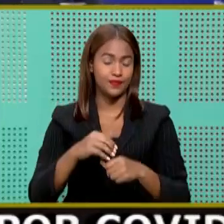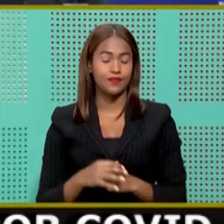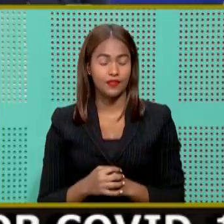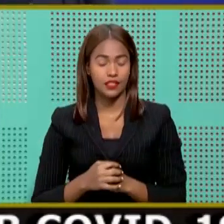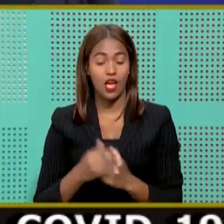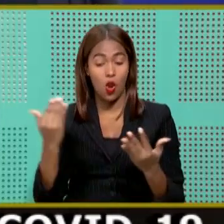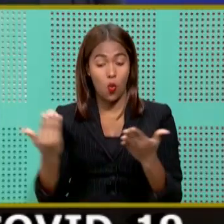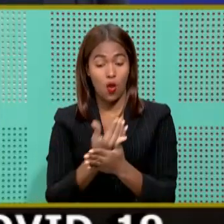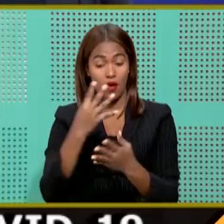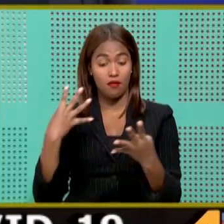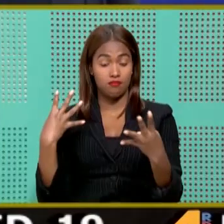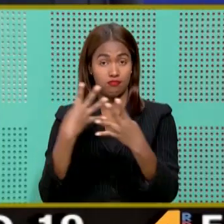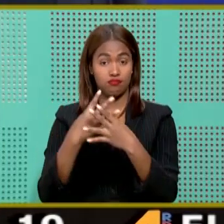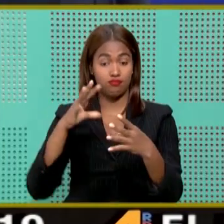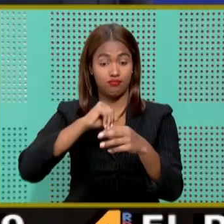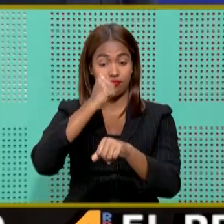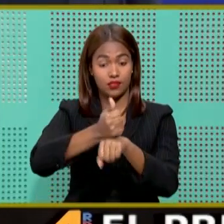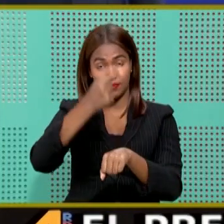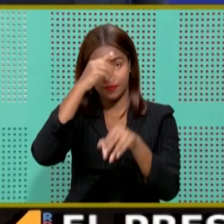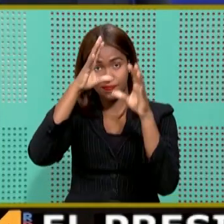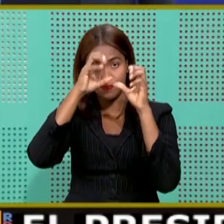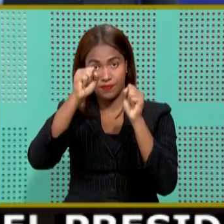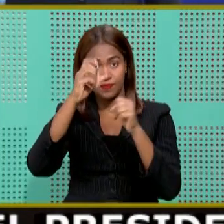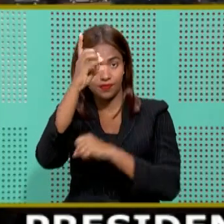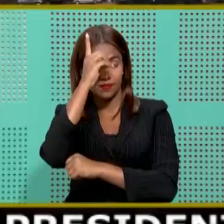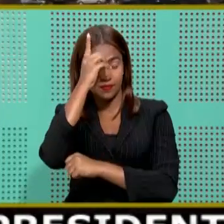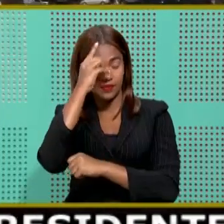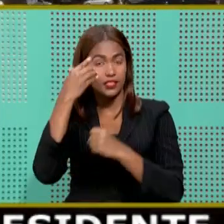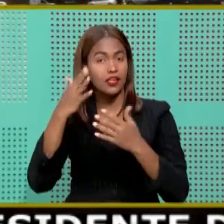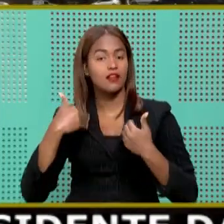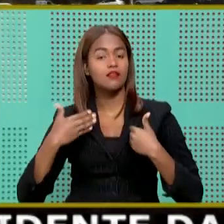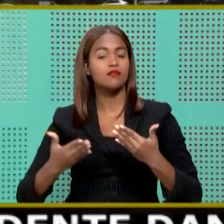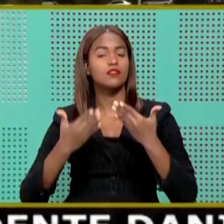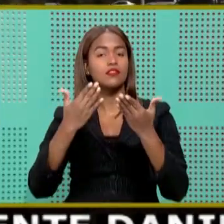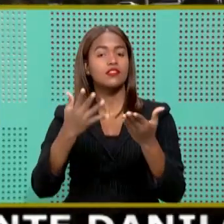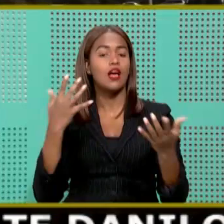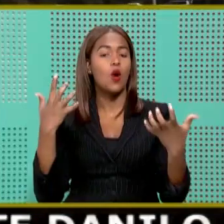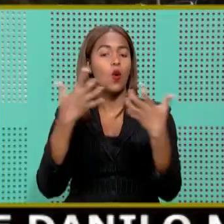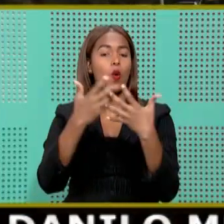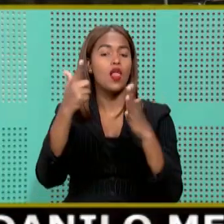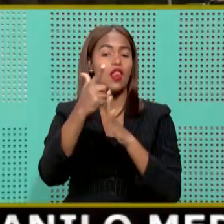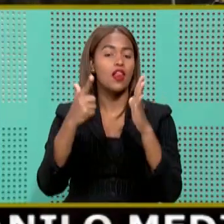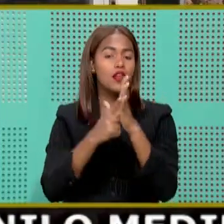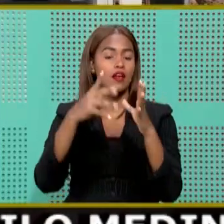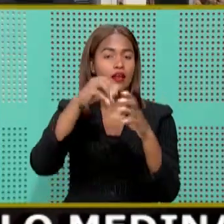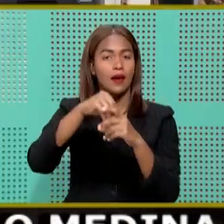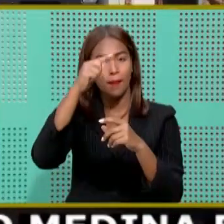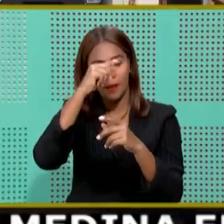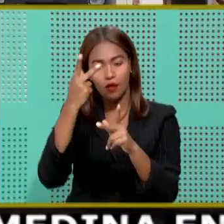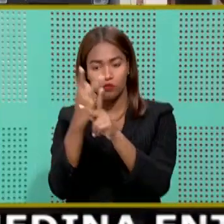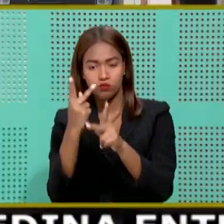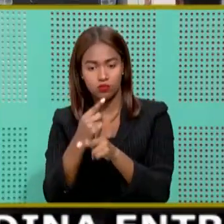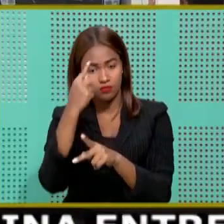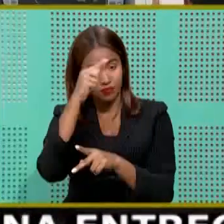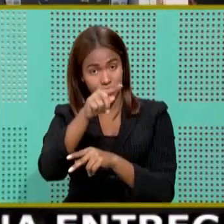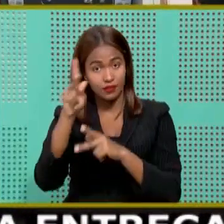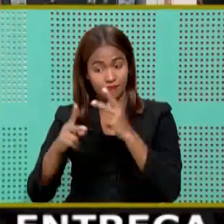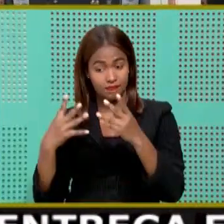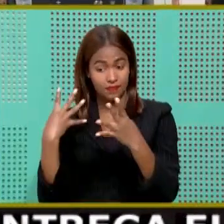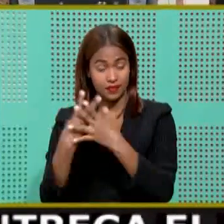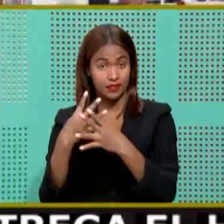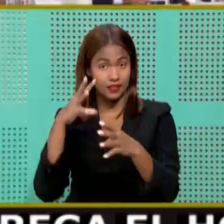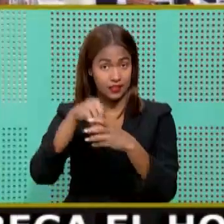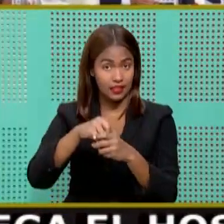cárcel de La Victoria, inaugurada por el presidente Danilo Medina, ha sido concebida acorde a las reglas mínimas para el tratamiento de los reclusos, los